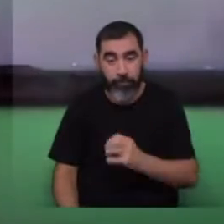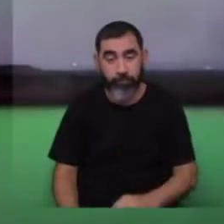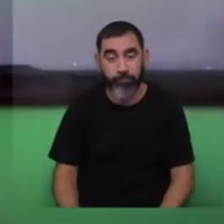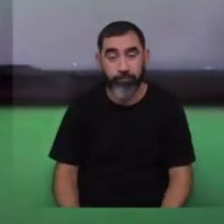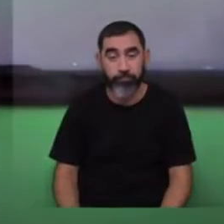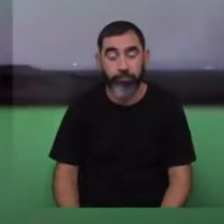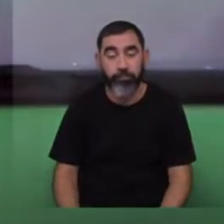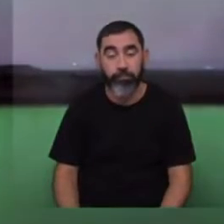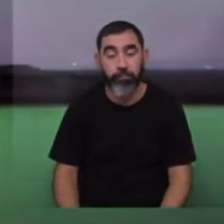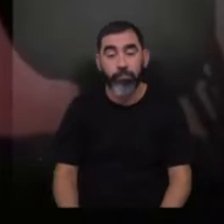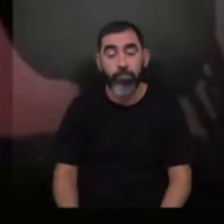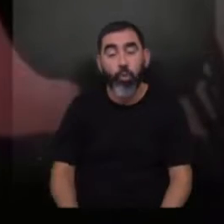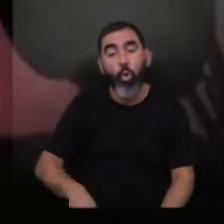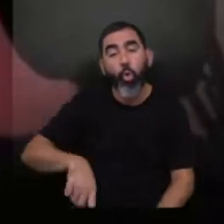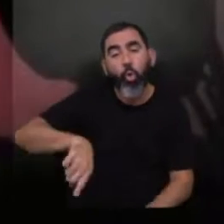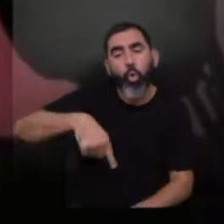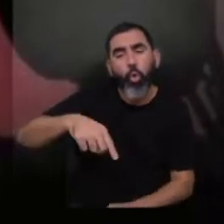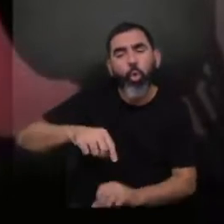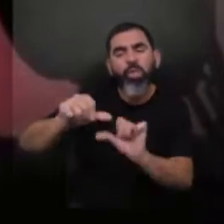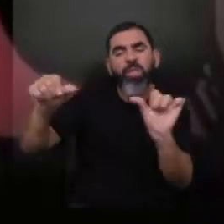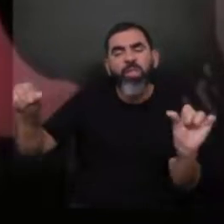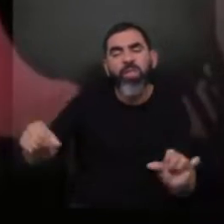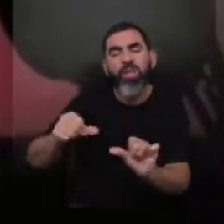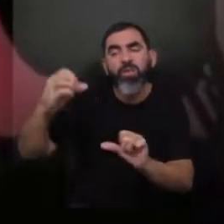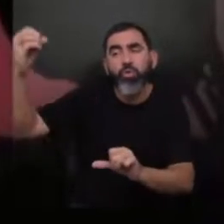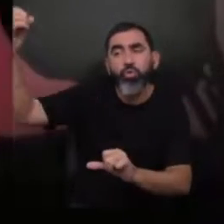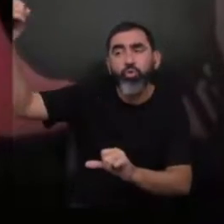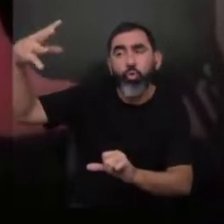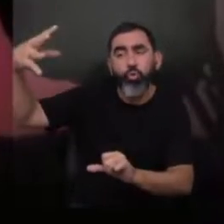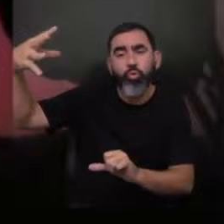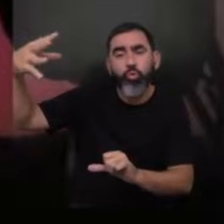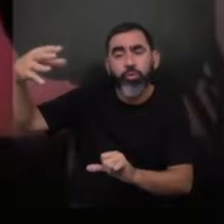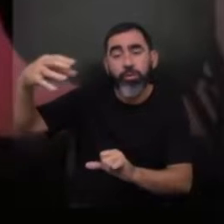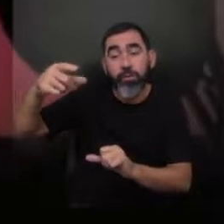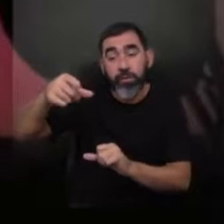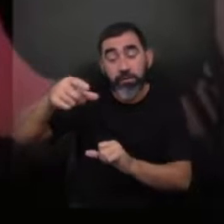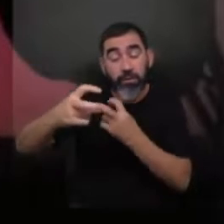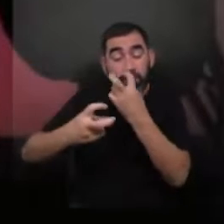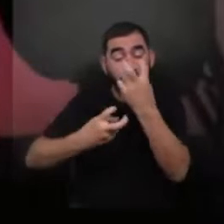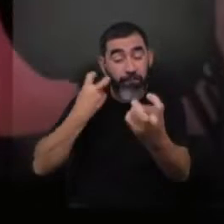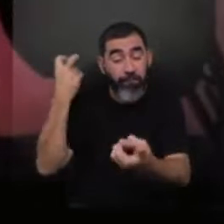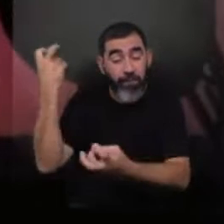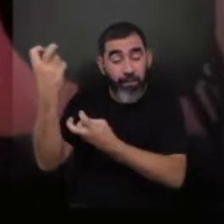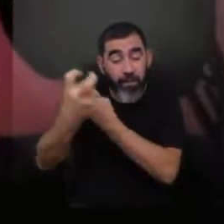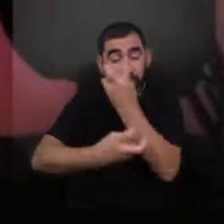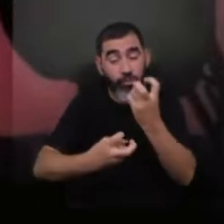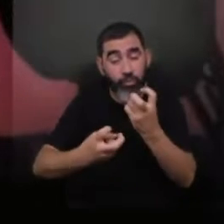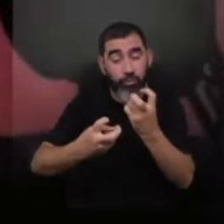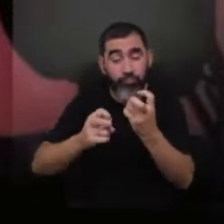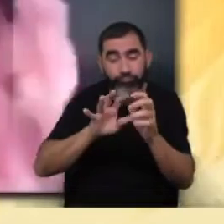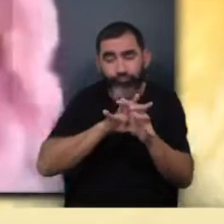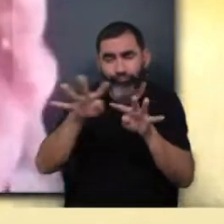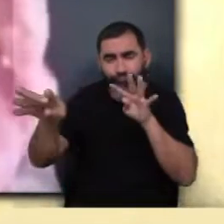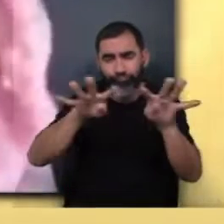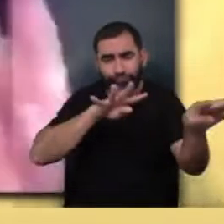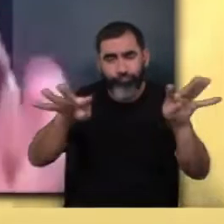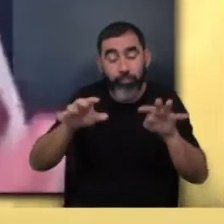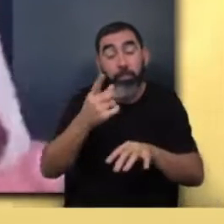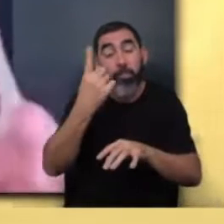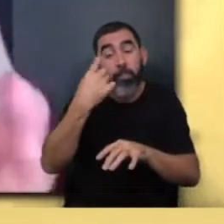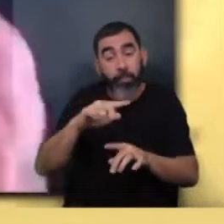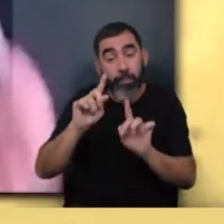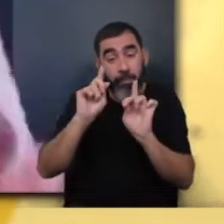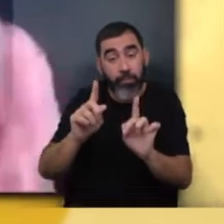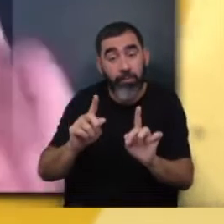¿Dónde es que se genera todo esto en el Sol? Este viento de partículas fluye en todas direcciones, pero en